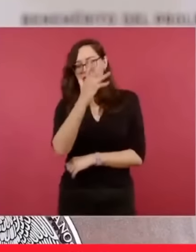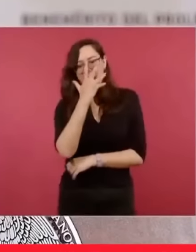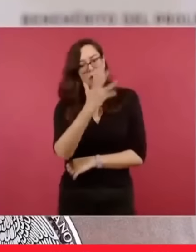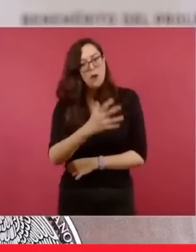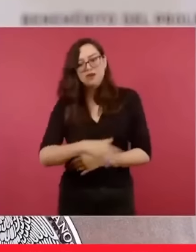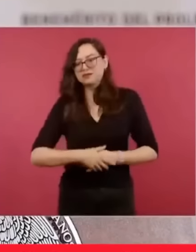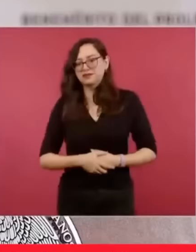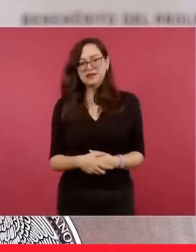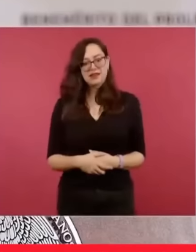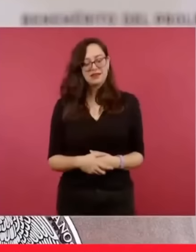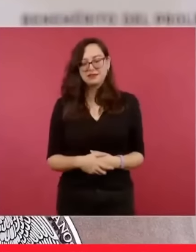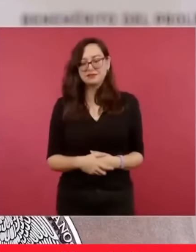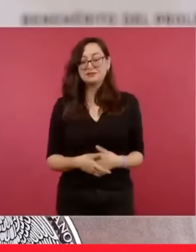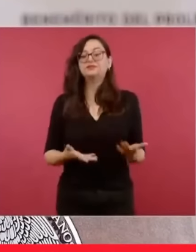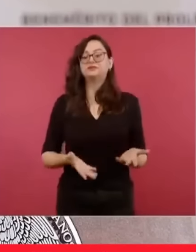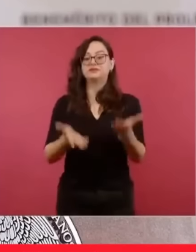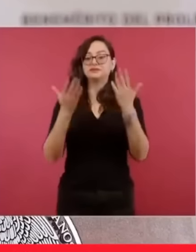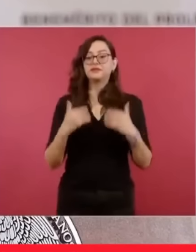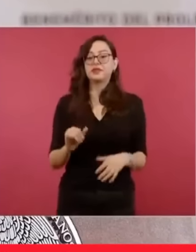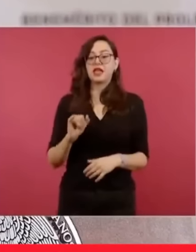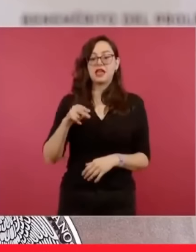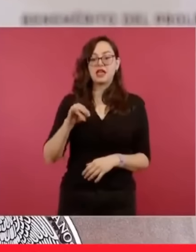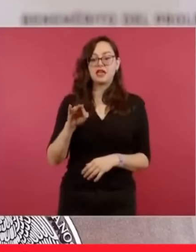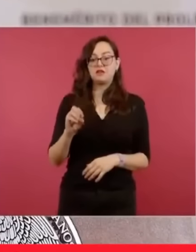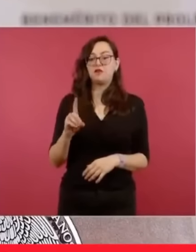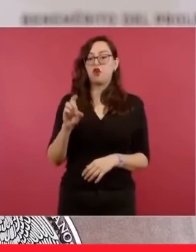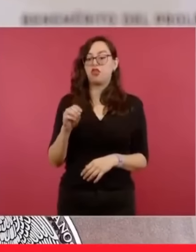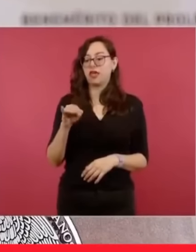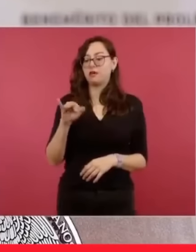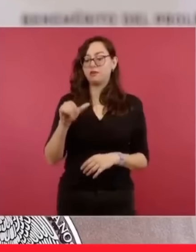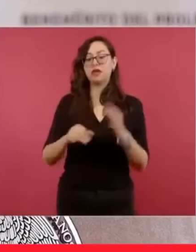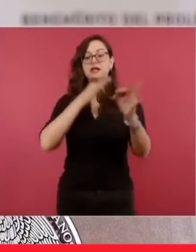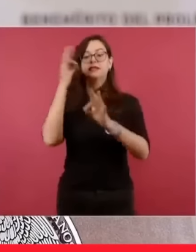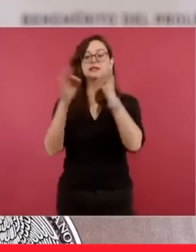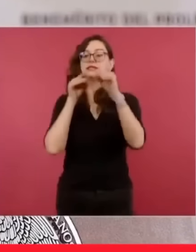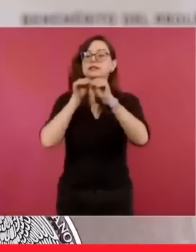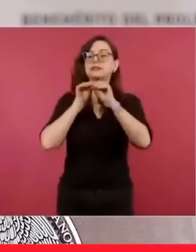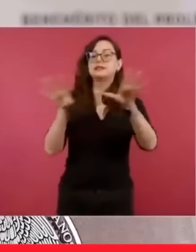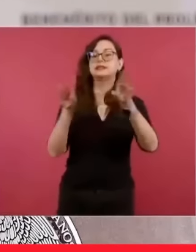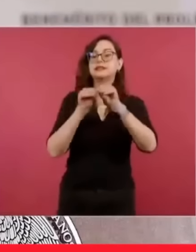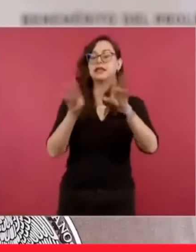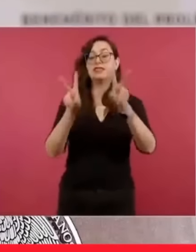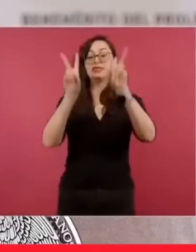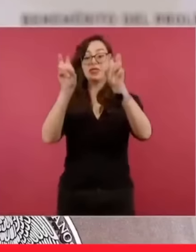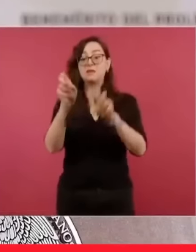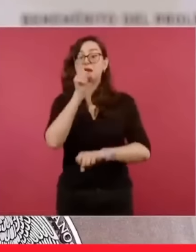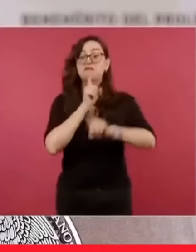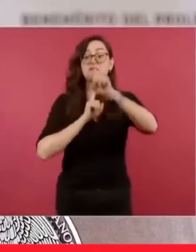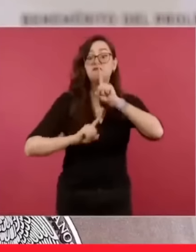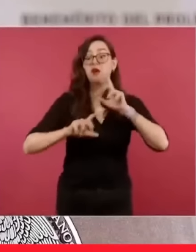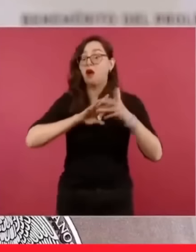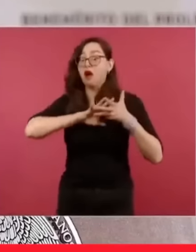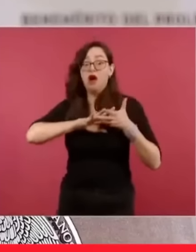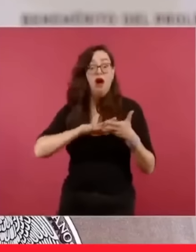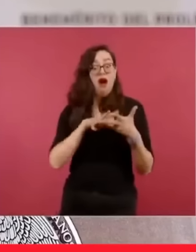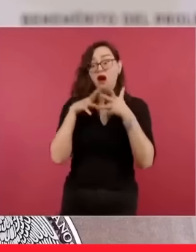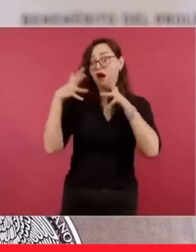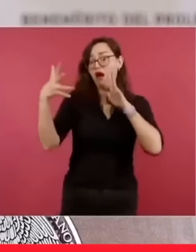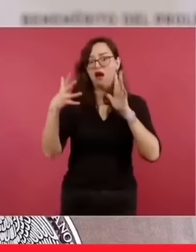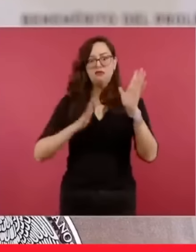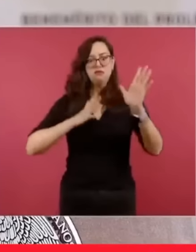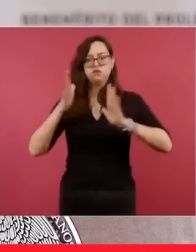la colaboración de Infodemia sobre la campaña de miedo y de violencia con noticias falsas difundidos por medios